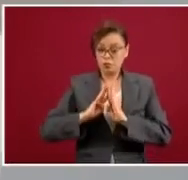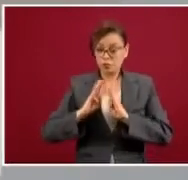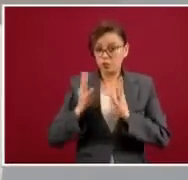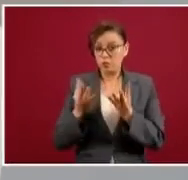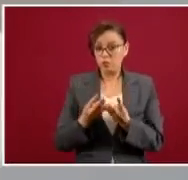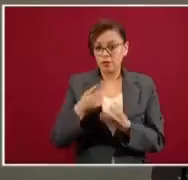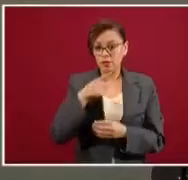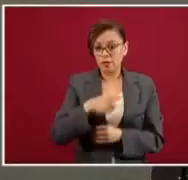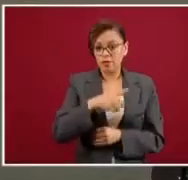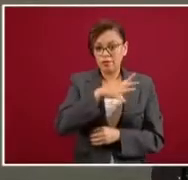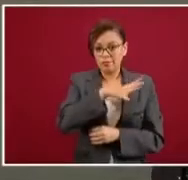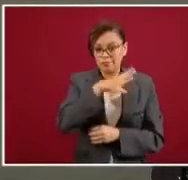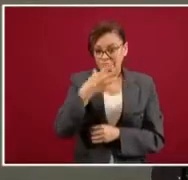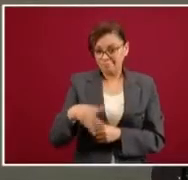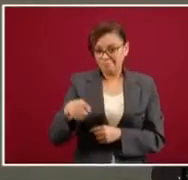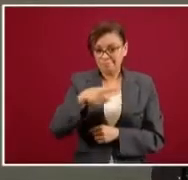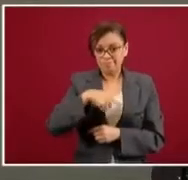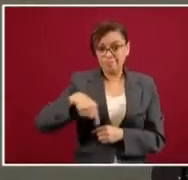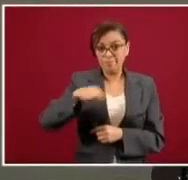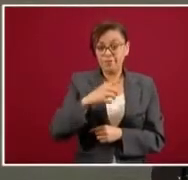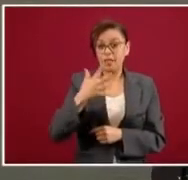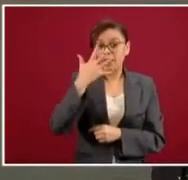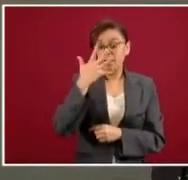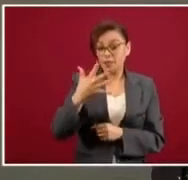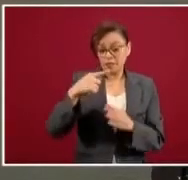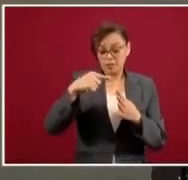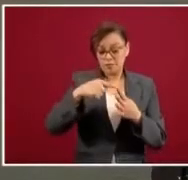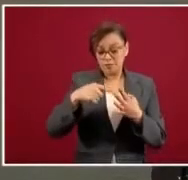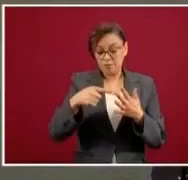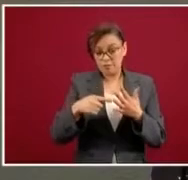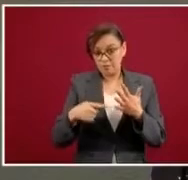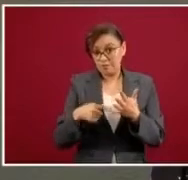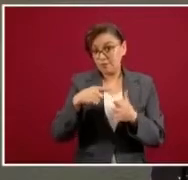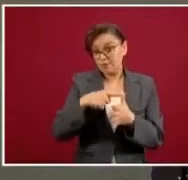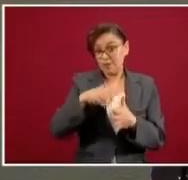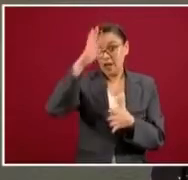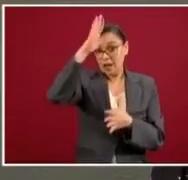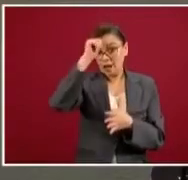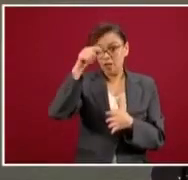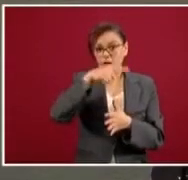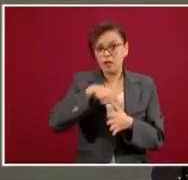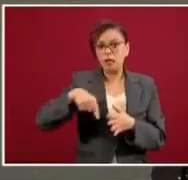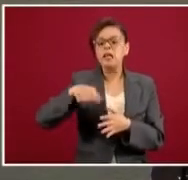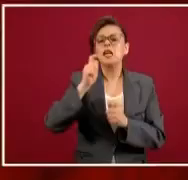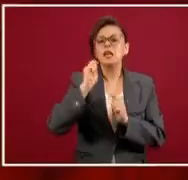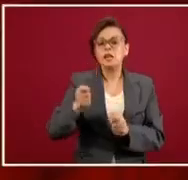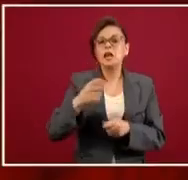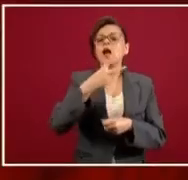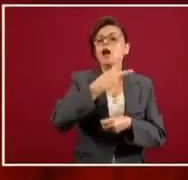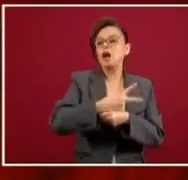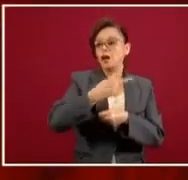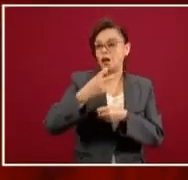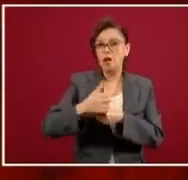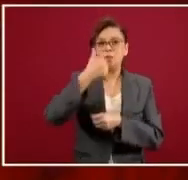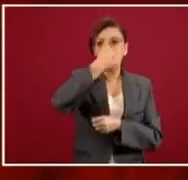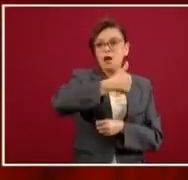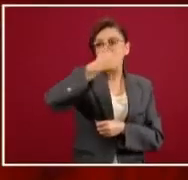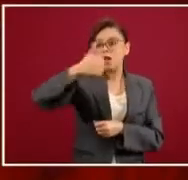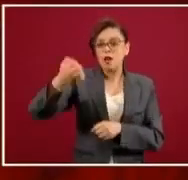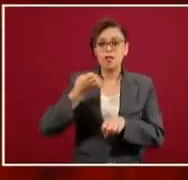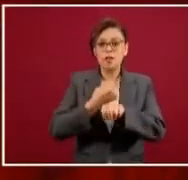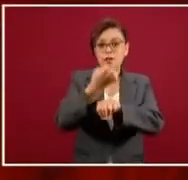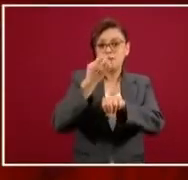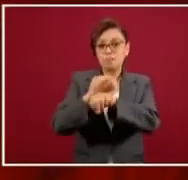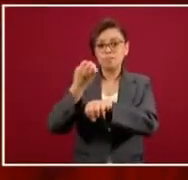recordarán que uno de los 5 acuerdos de esa sesión fue un exhorto para que todas las autoridades estatales procedieran de